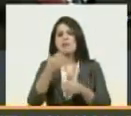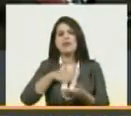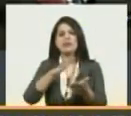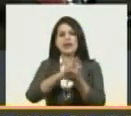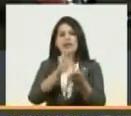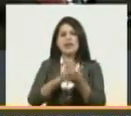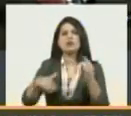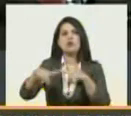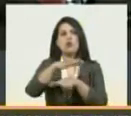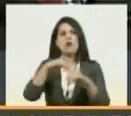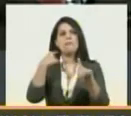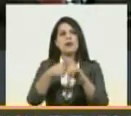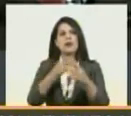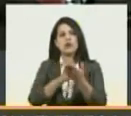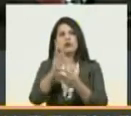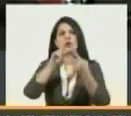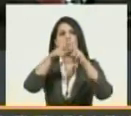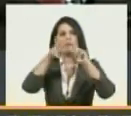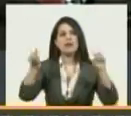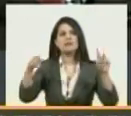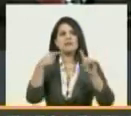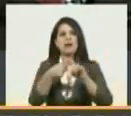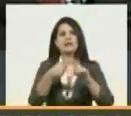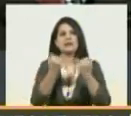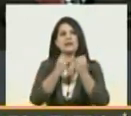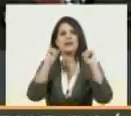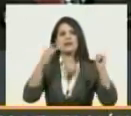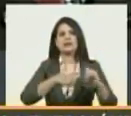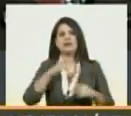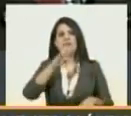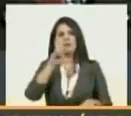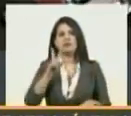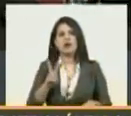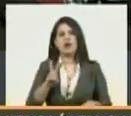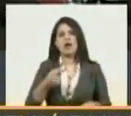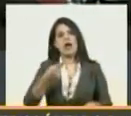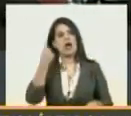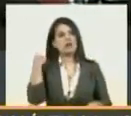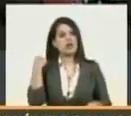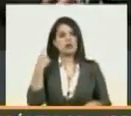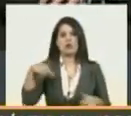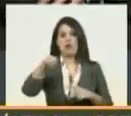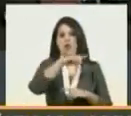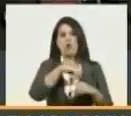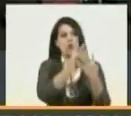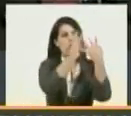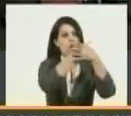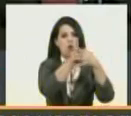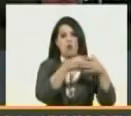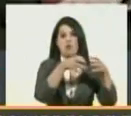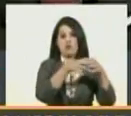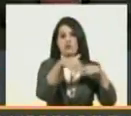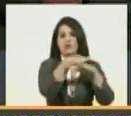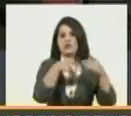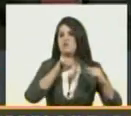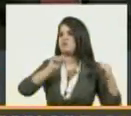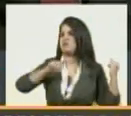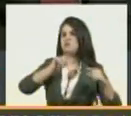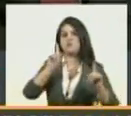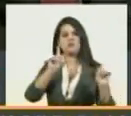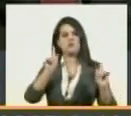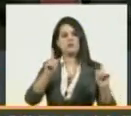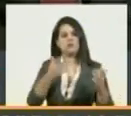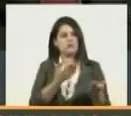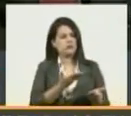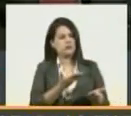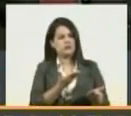pública, para preservar la paz y la soberanía de Venezuela, ayer fue objeto y víctima de graves ataques por parte